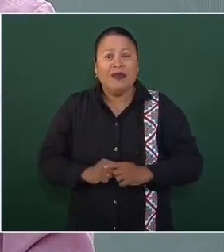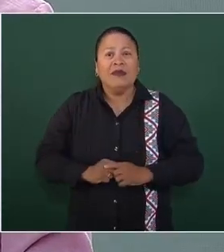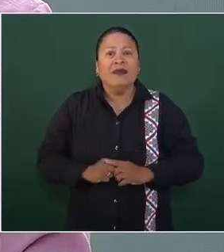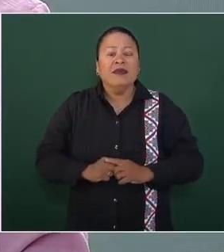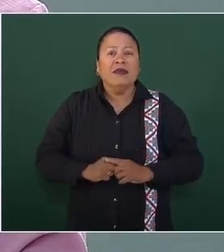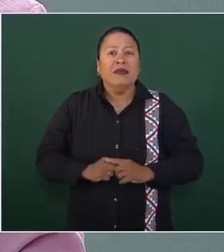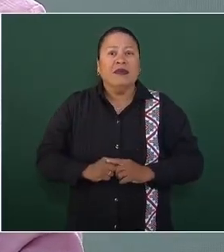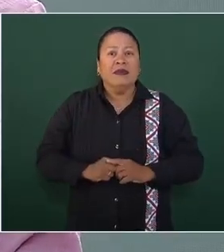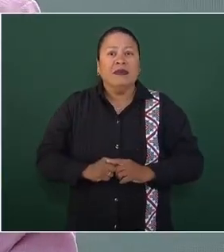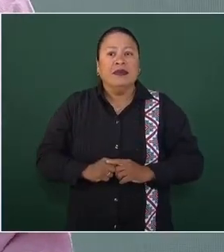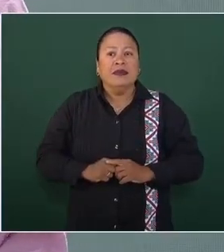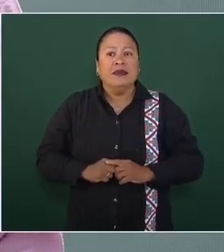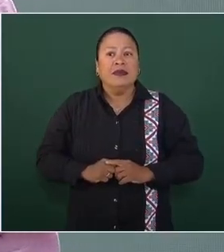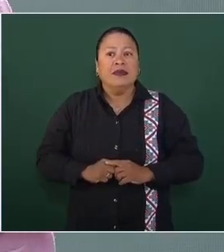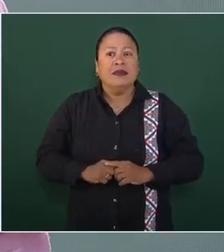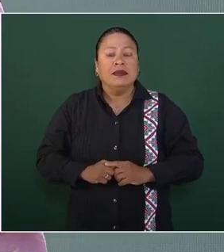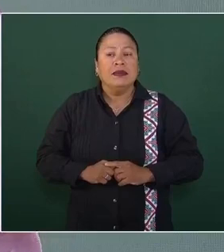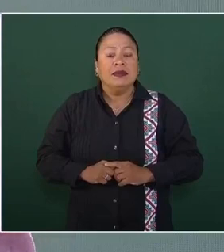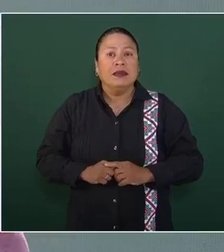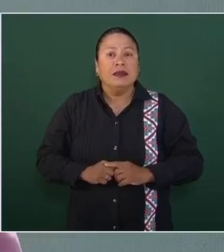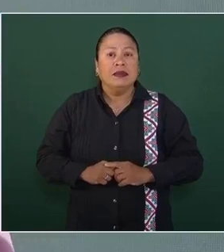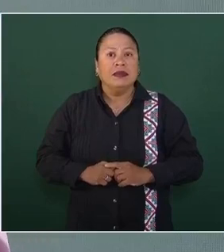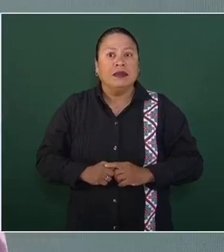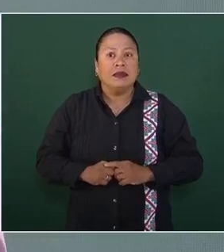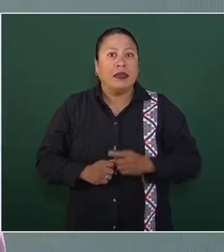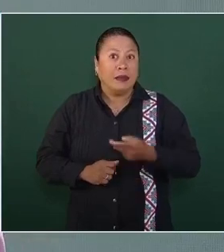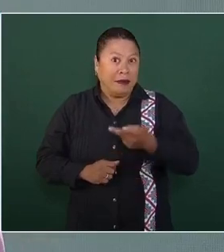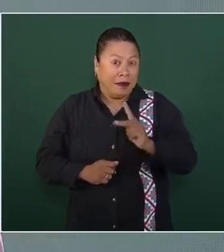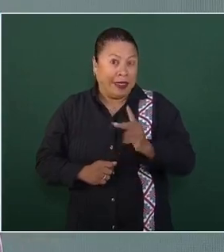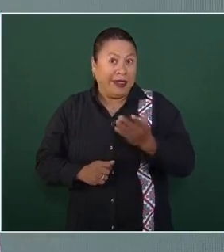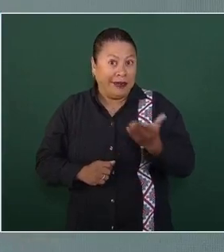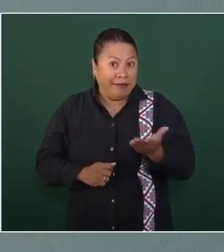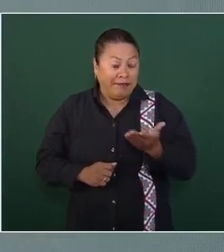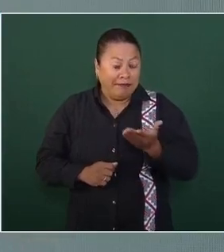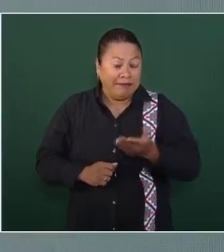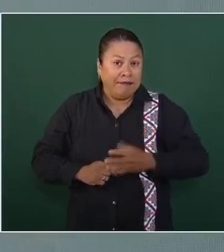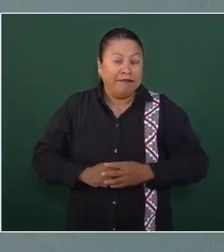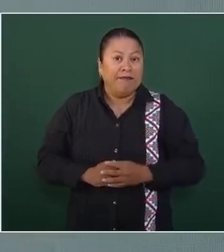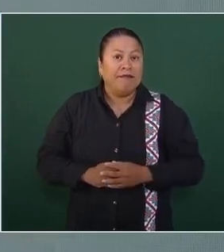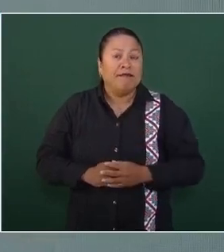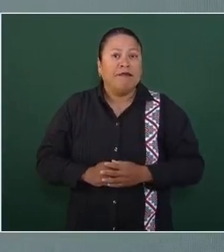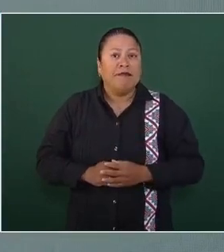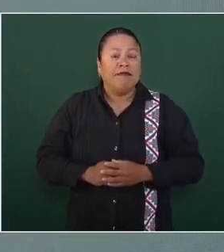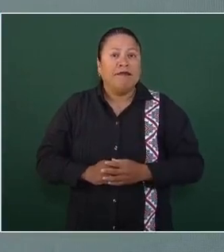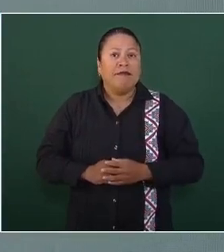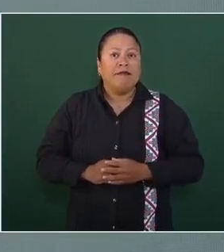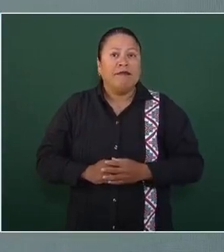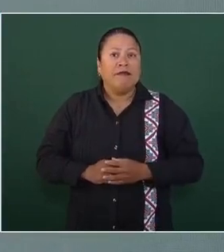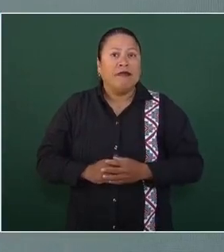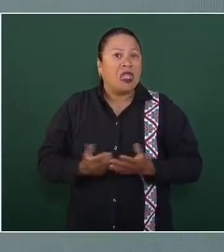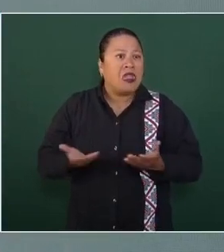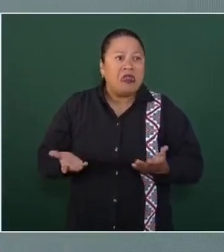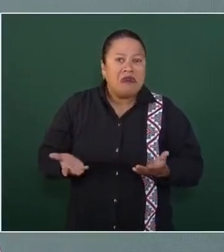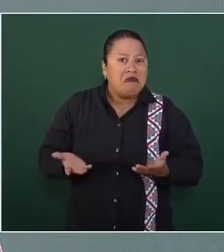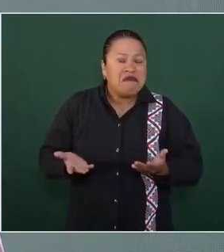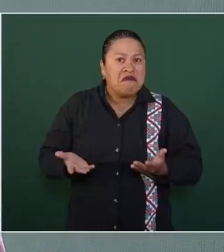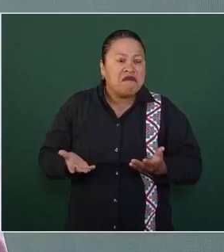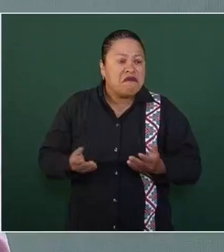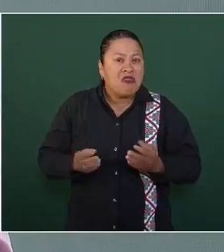nada más que no dio respuesta